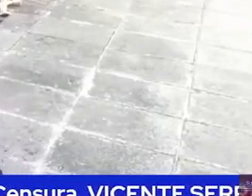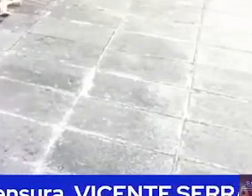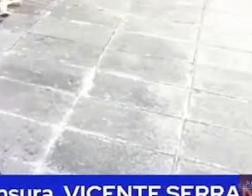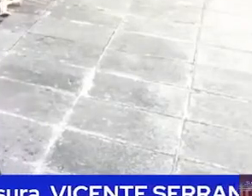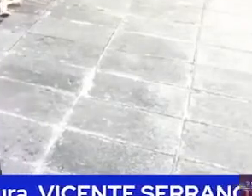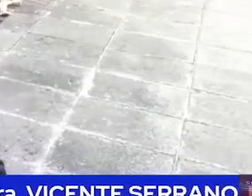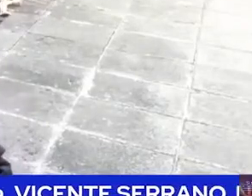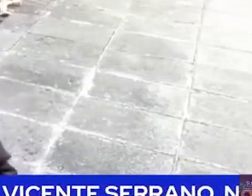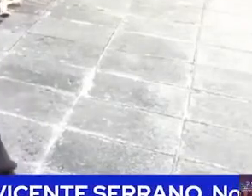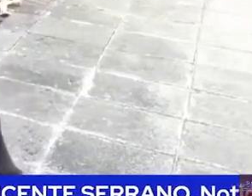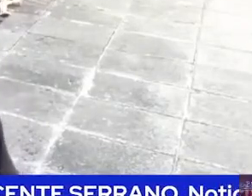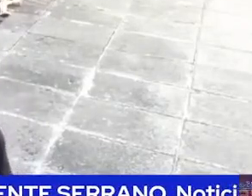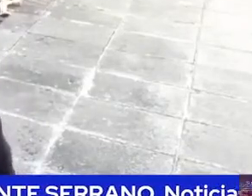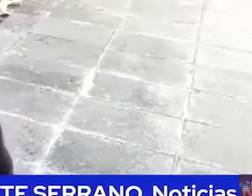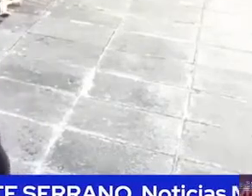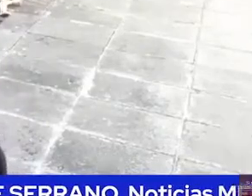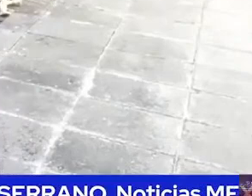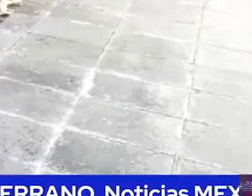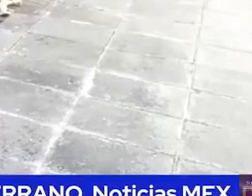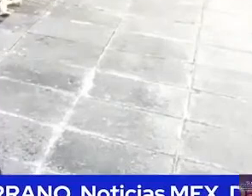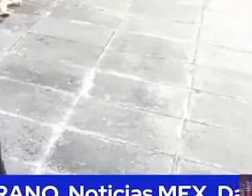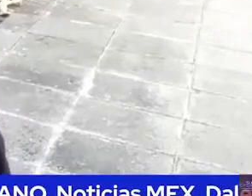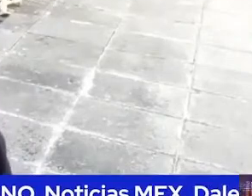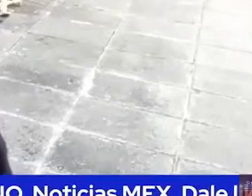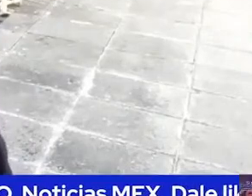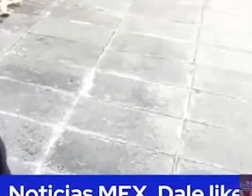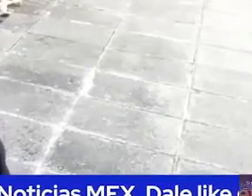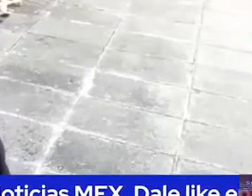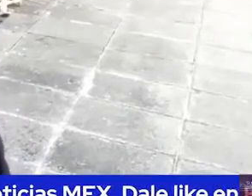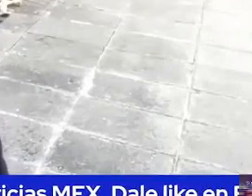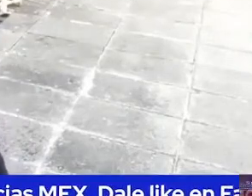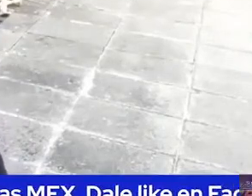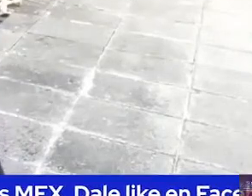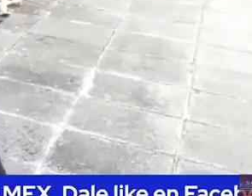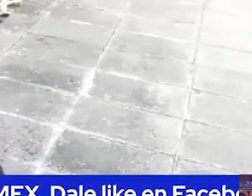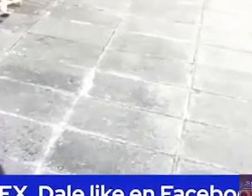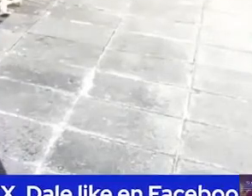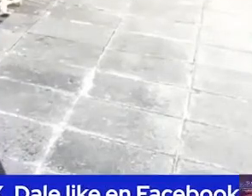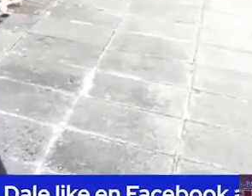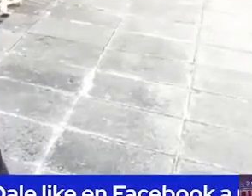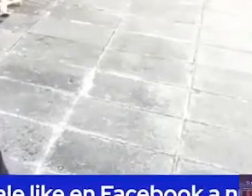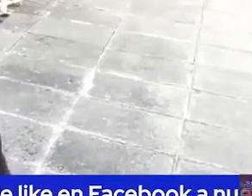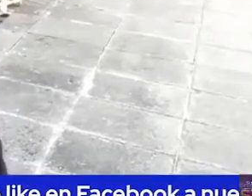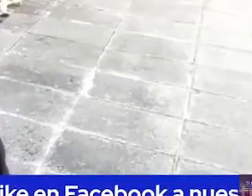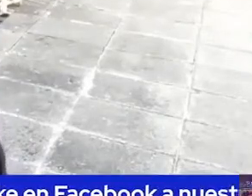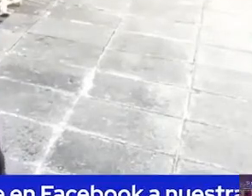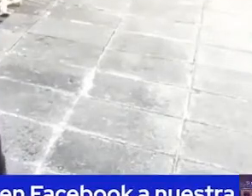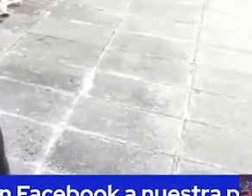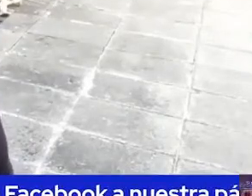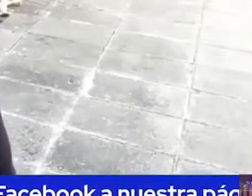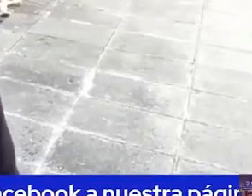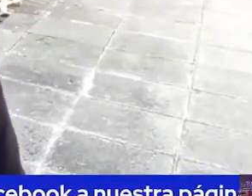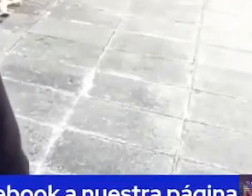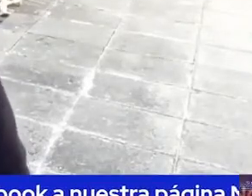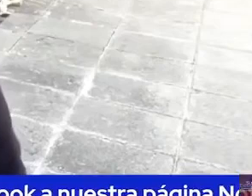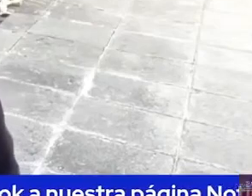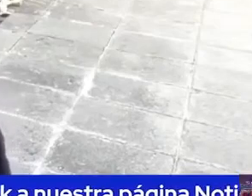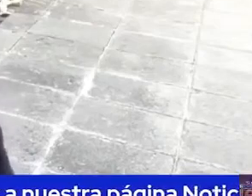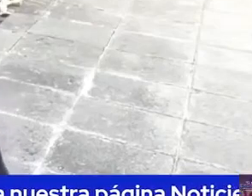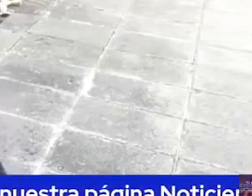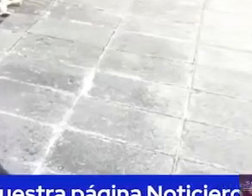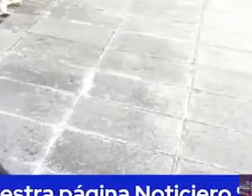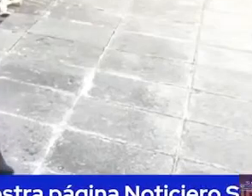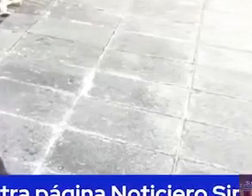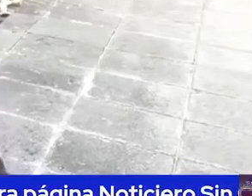Esta mañana Claudia Sheinbaum, la jefa de gobierno de la Ciudad de México, acompañada de Omar García Harfuch, el secretario de Seguridad, y